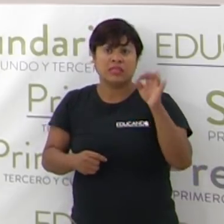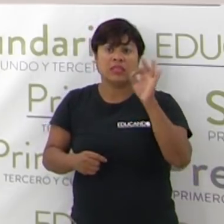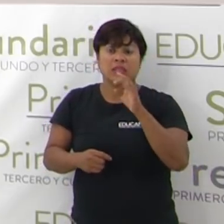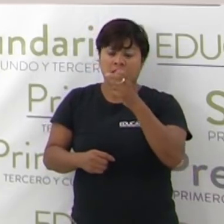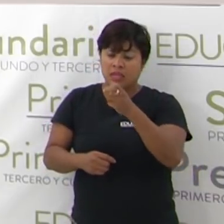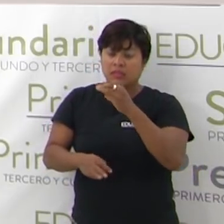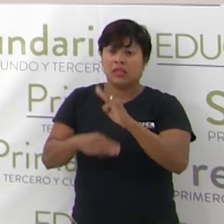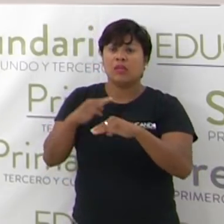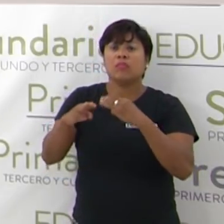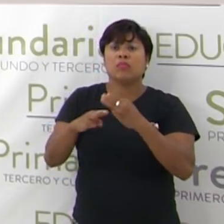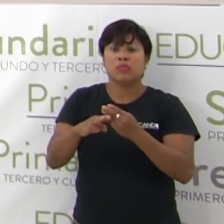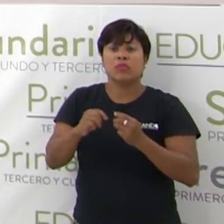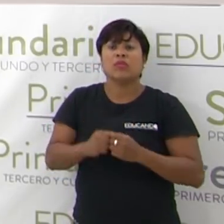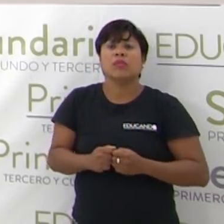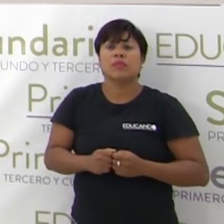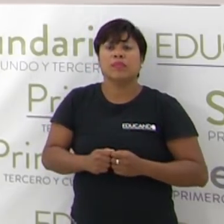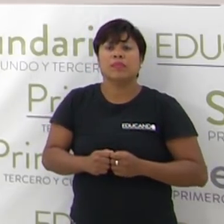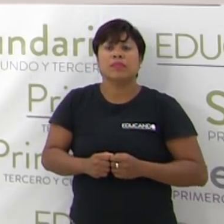ese mundo